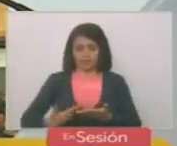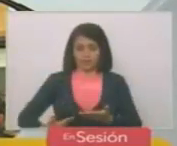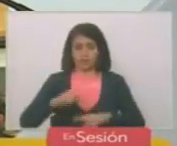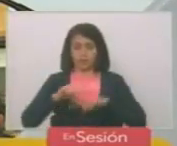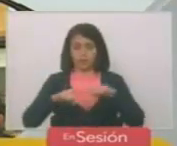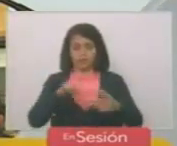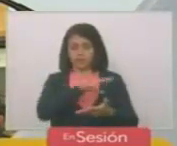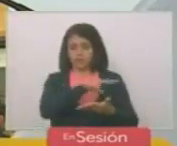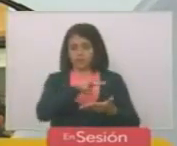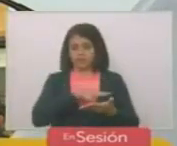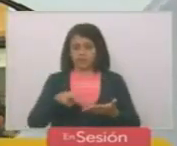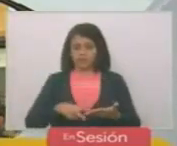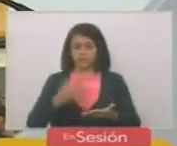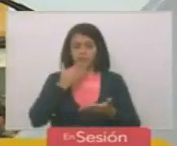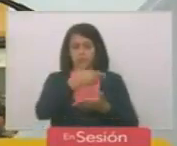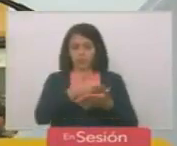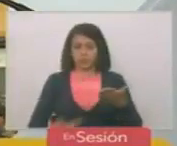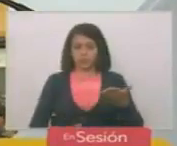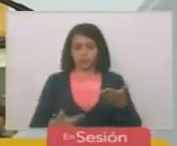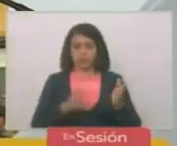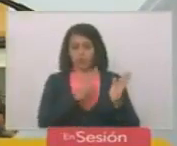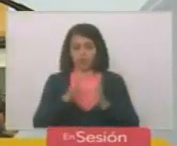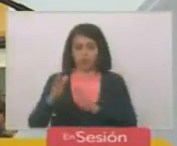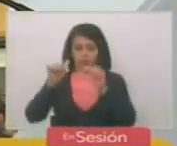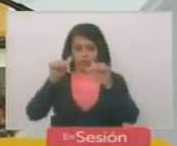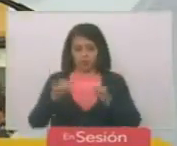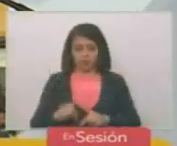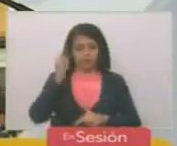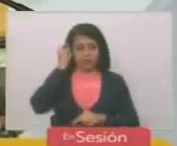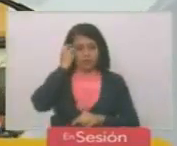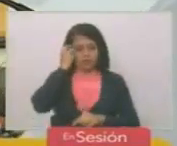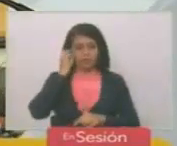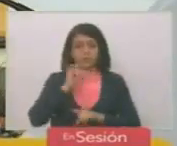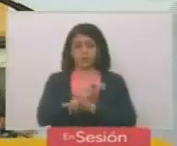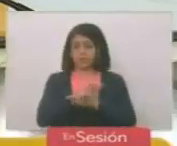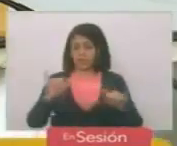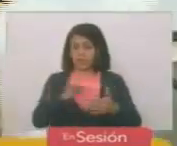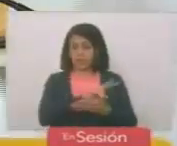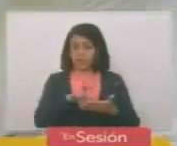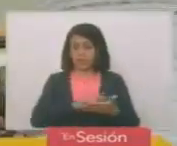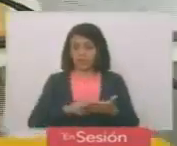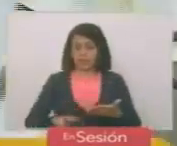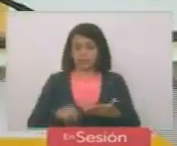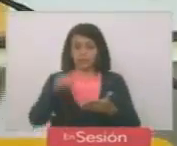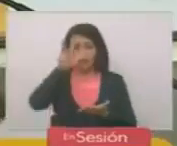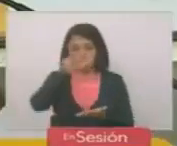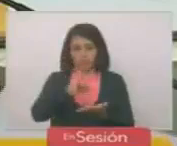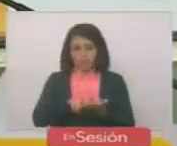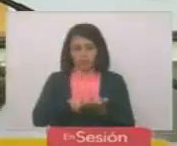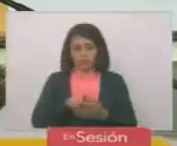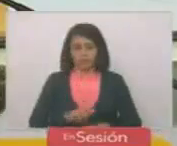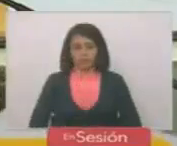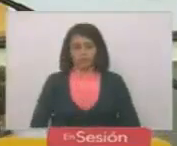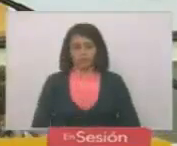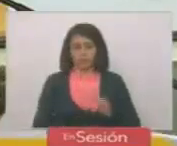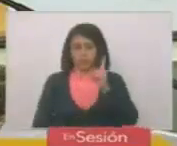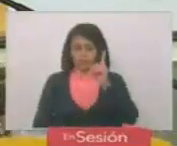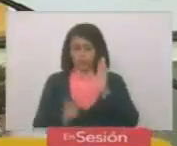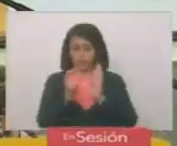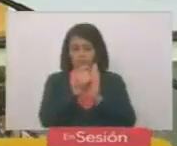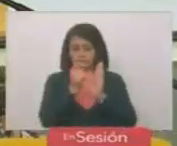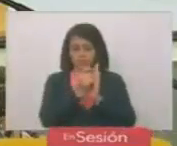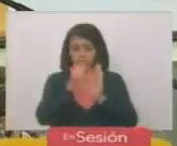dar lectura a la propuesta al orden del día, la cual, una vez leída, resultó aprobada. Primer punto